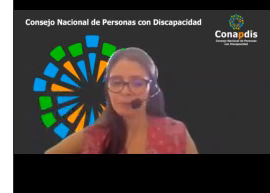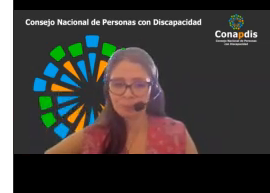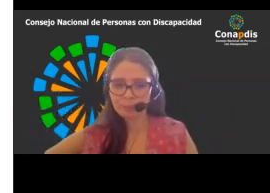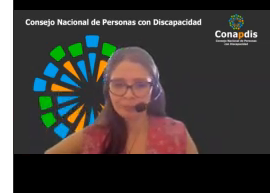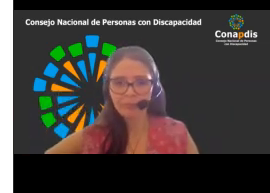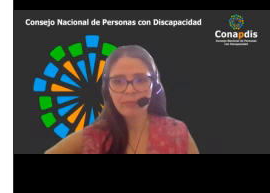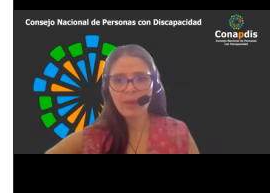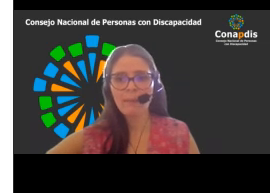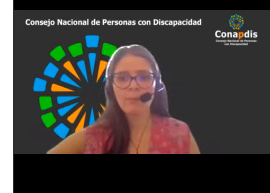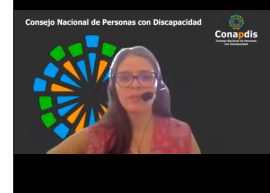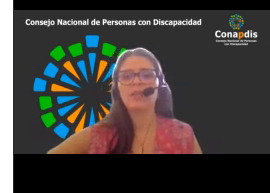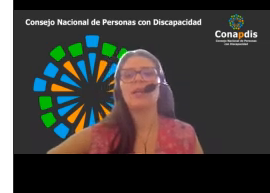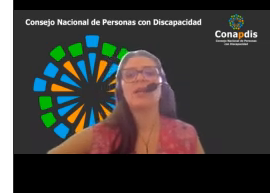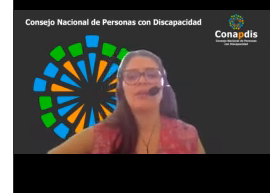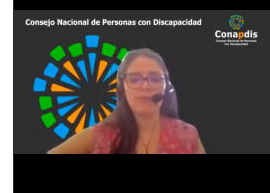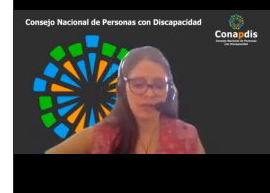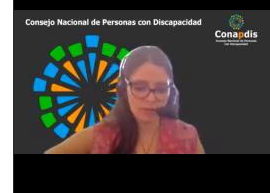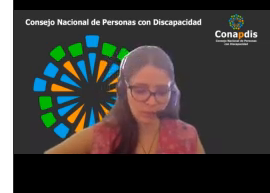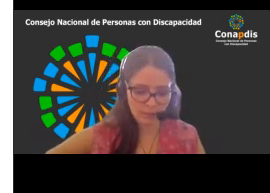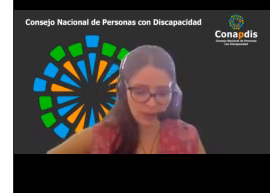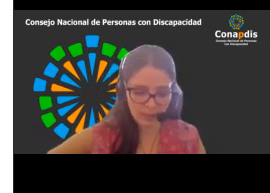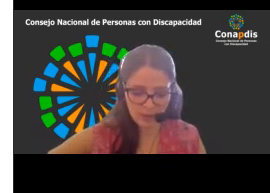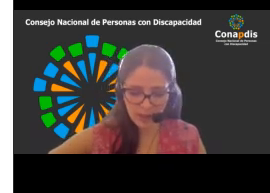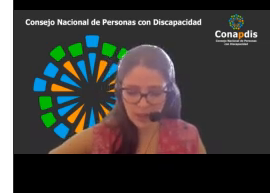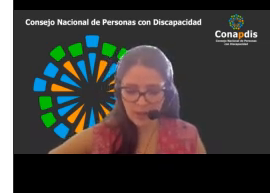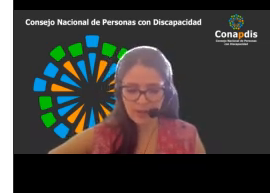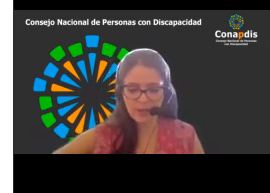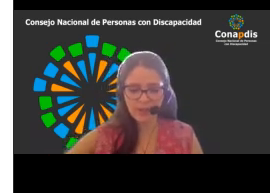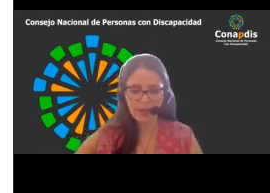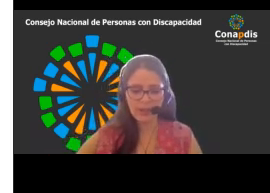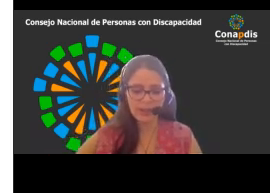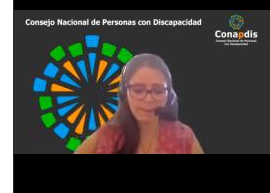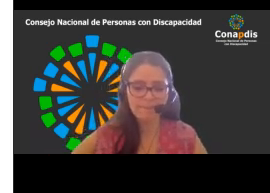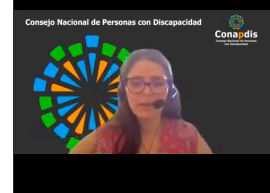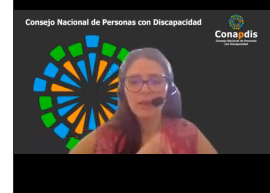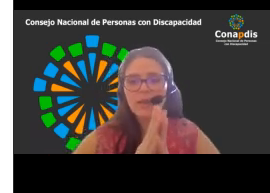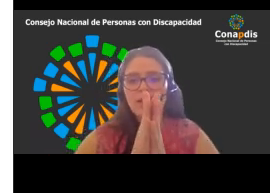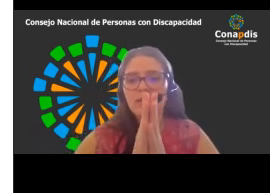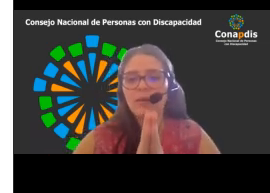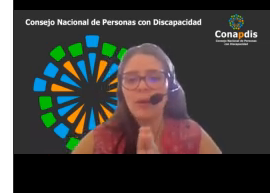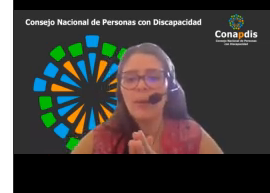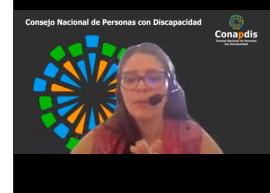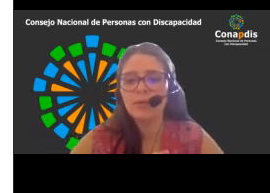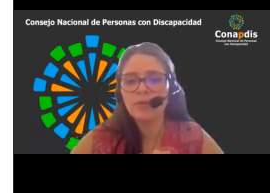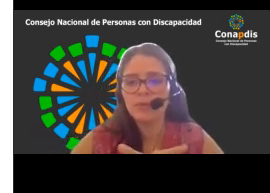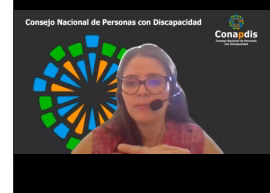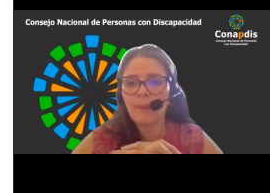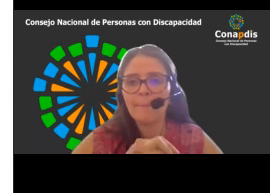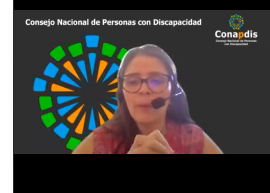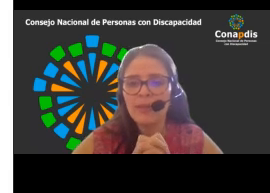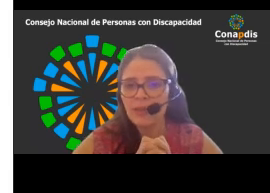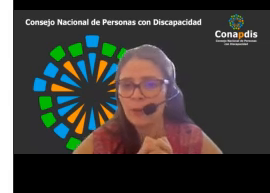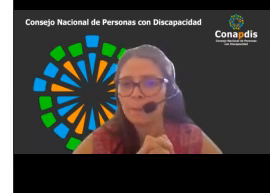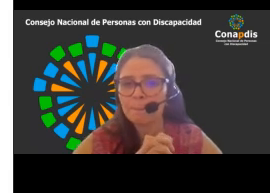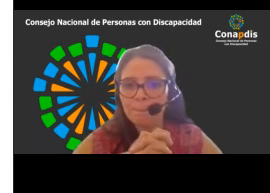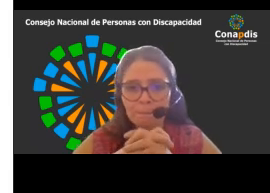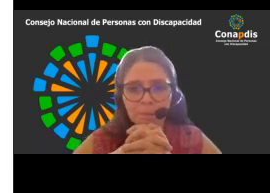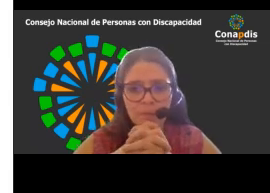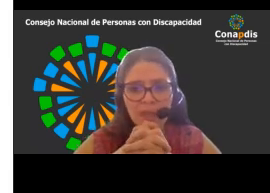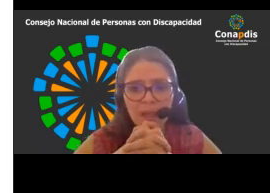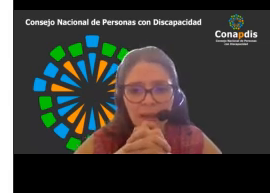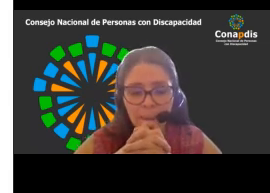acá vamos a entrar a la definición y espero que quede bastante clarita y si no ahí vamos conversando